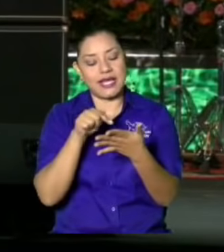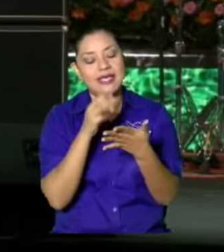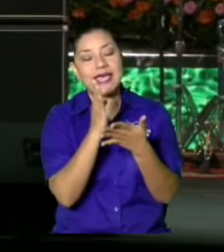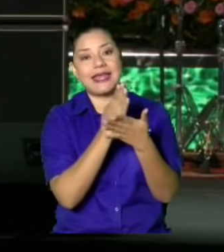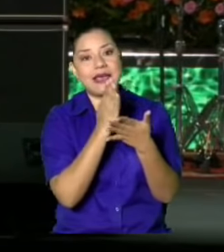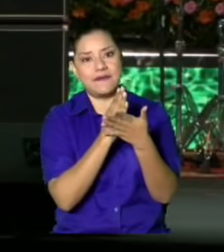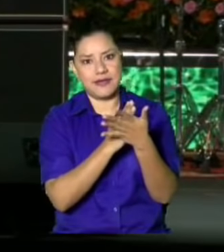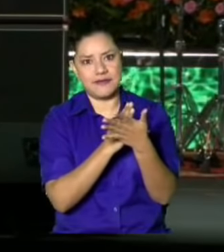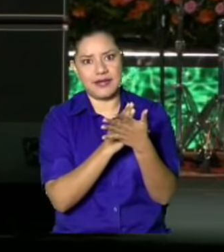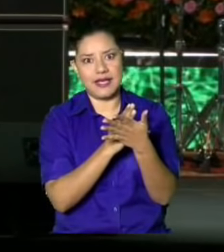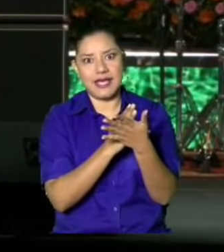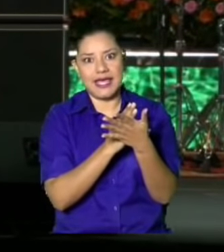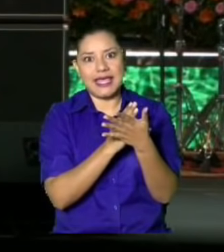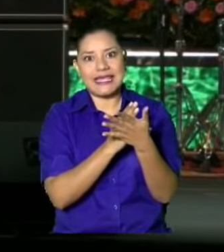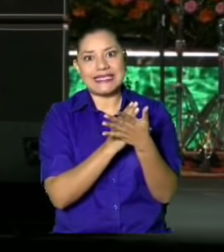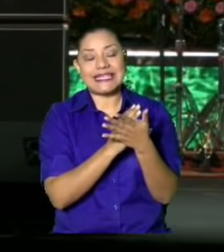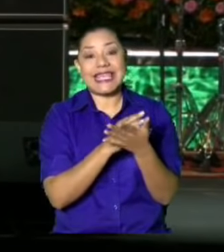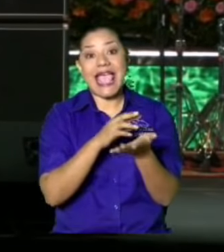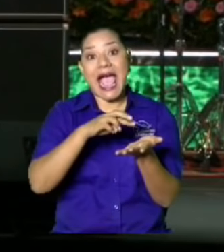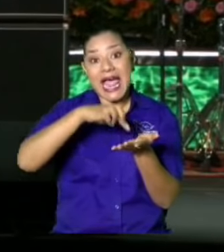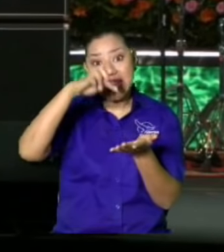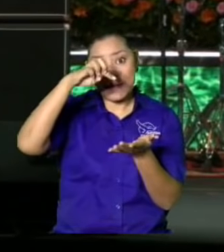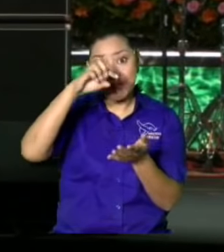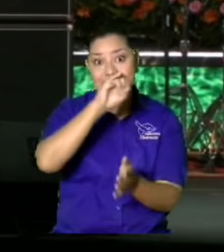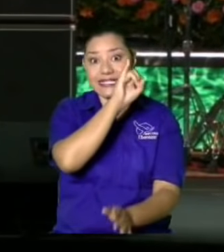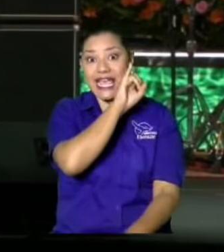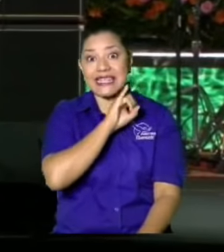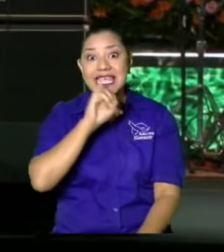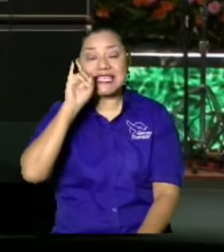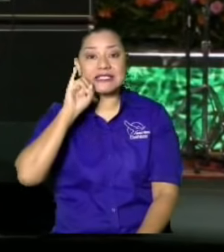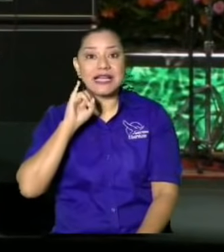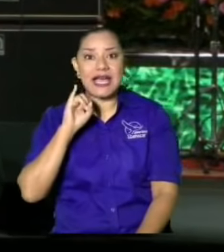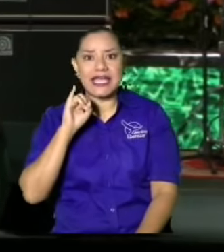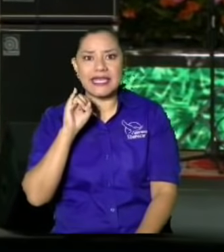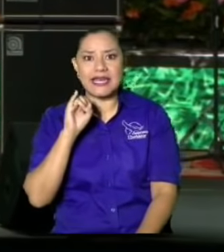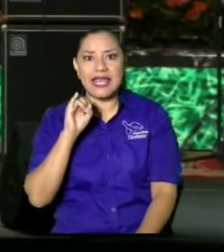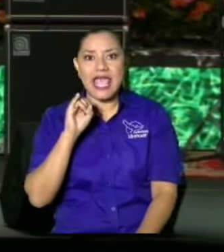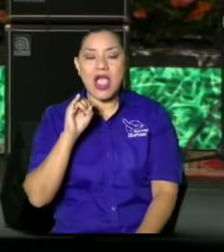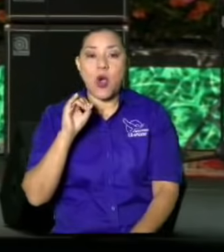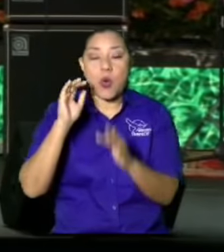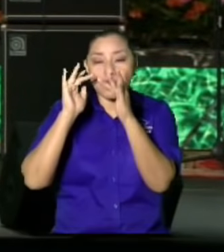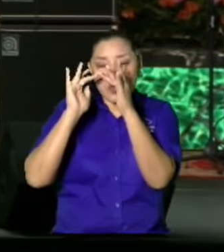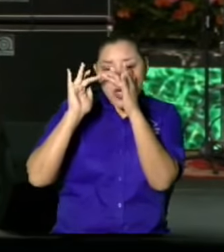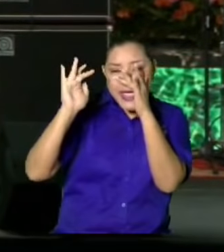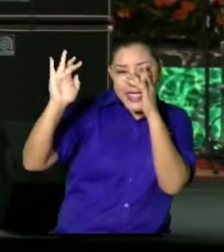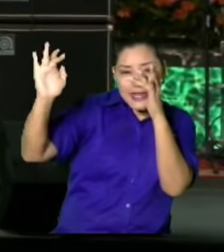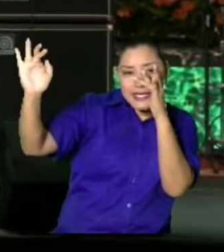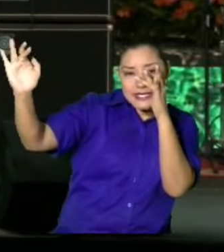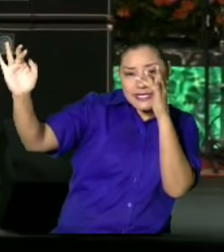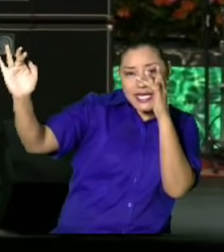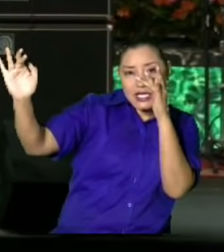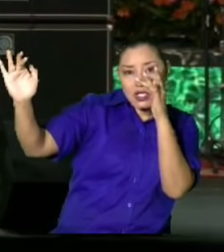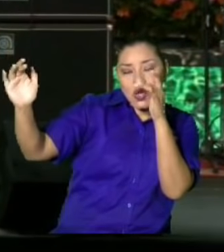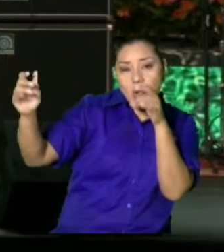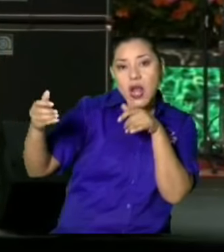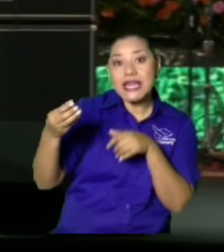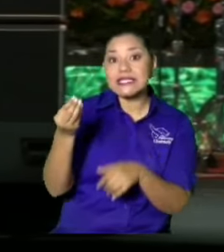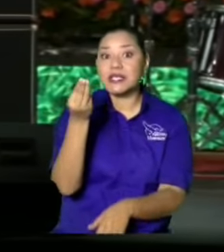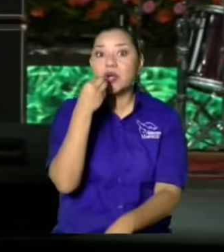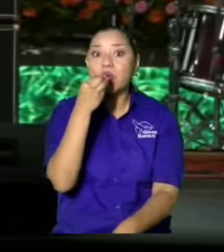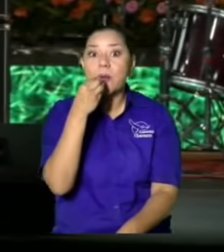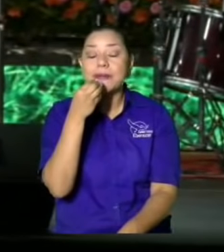Señor a ellos les dio el alimento en el desierto, les dio bebida en el